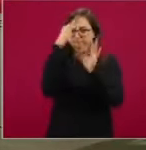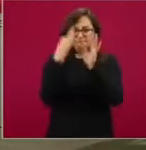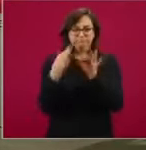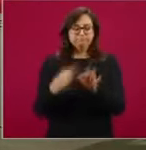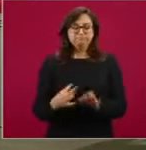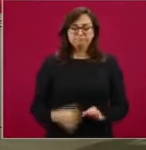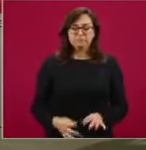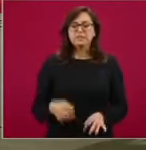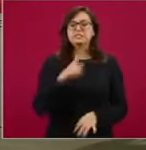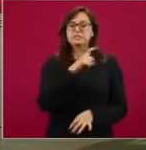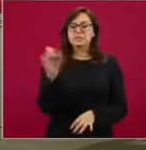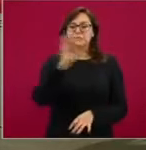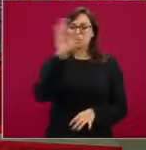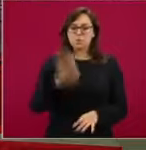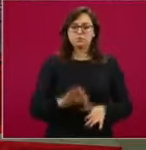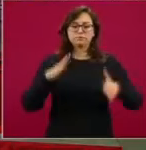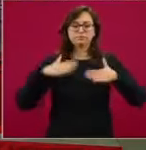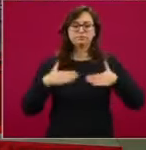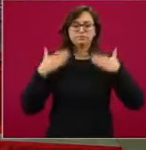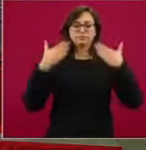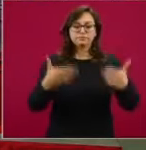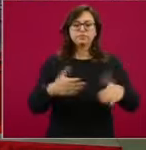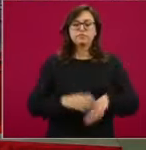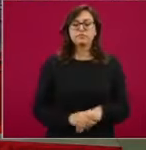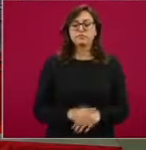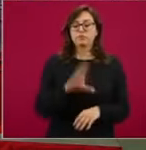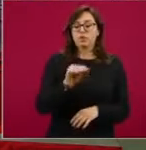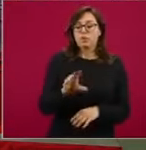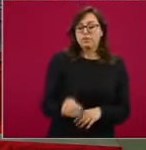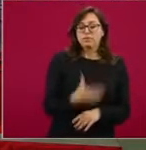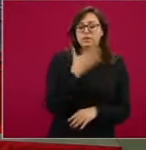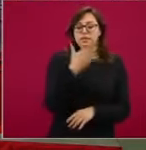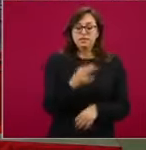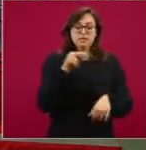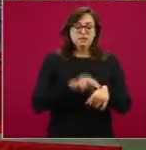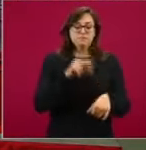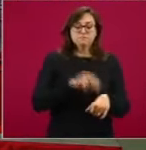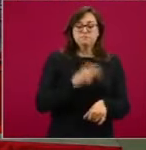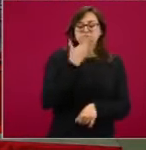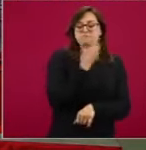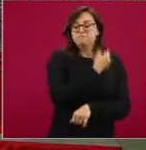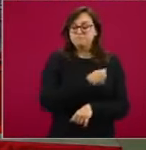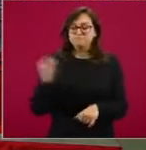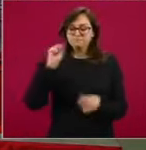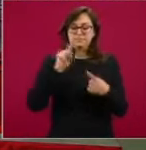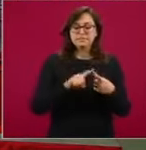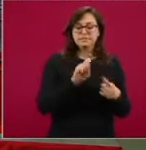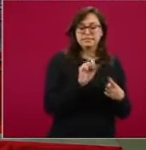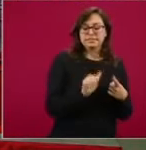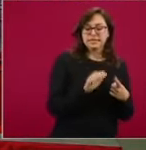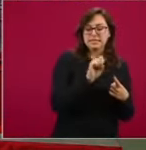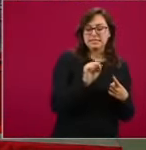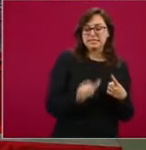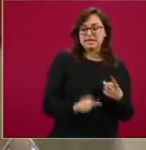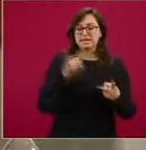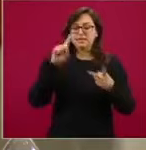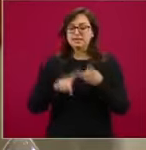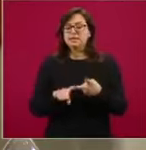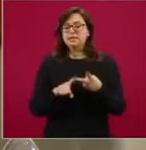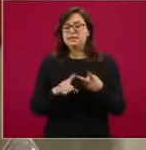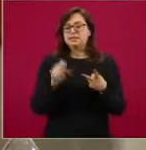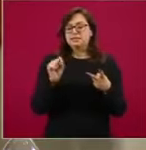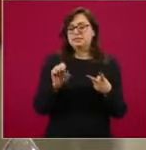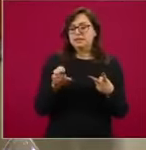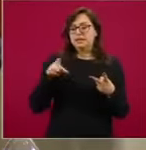confiable. Hay 95 médicos especialistas entre el sector salud y las Fuerzas Armadas trabajando en la elaboración de